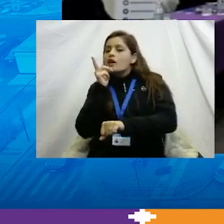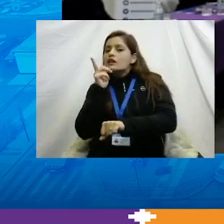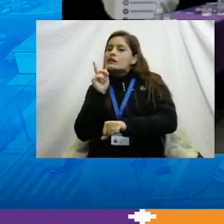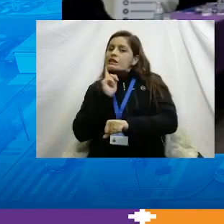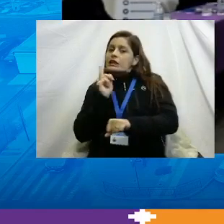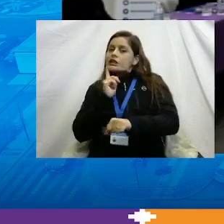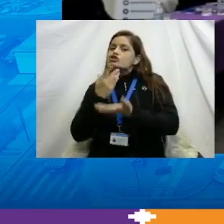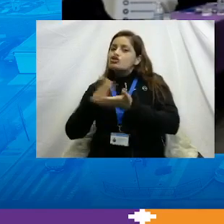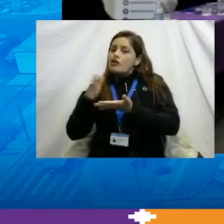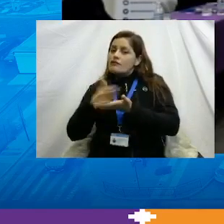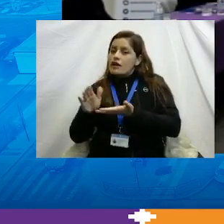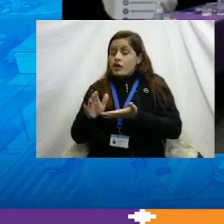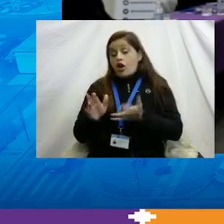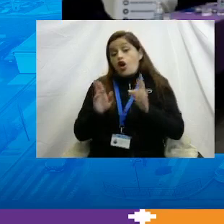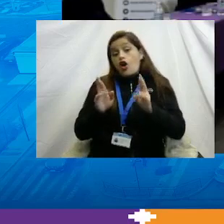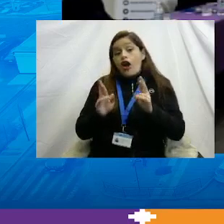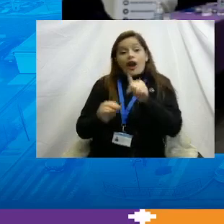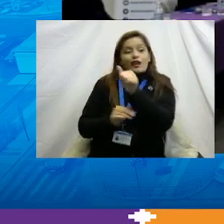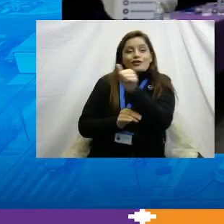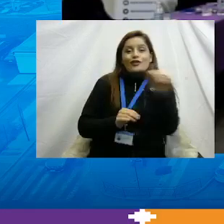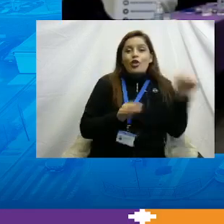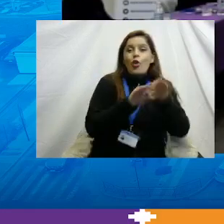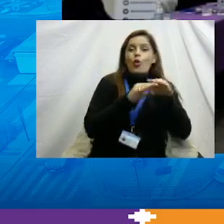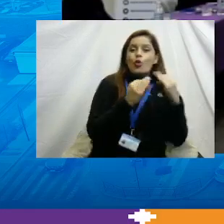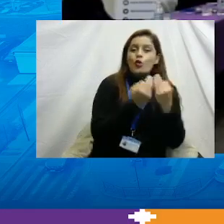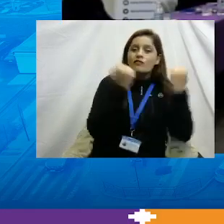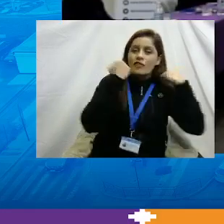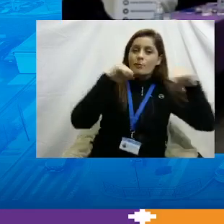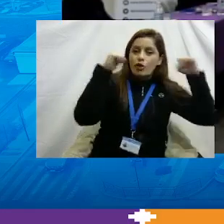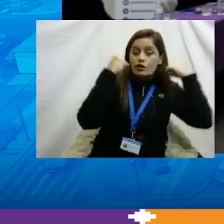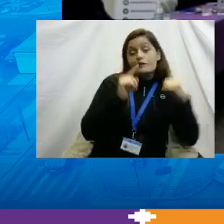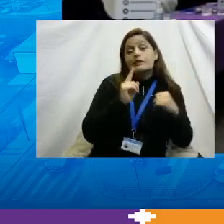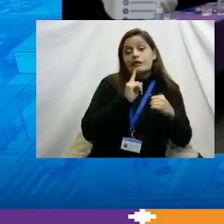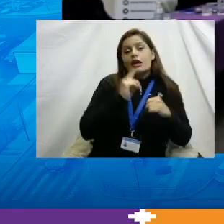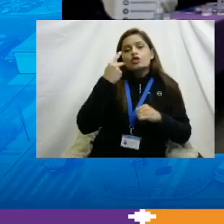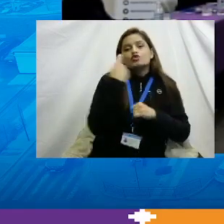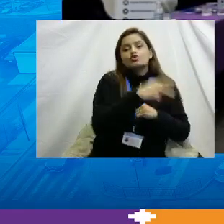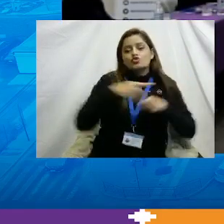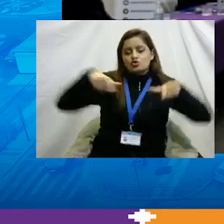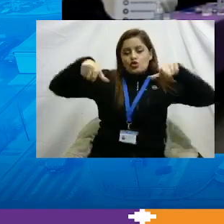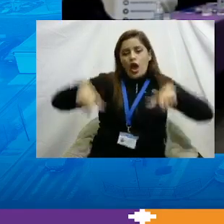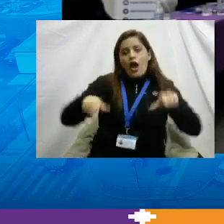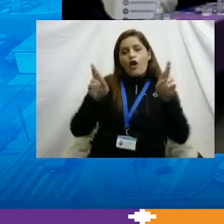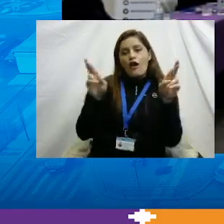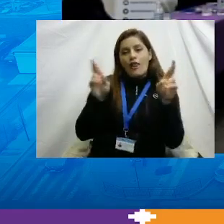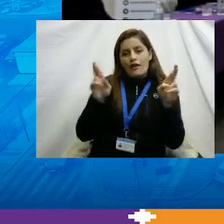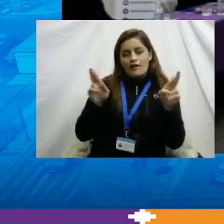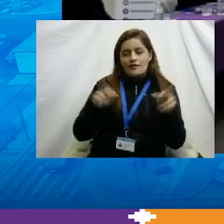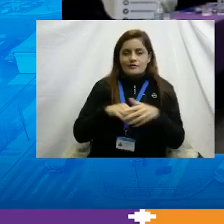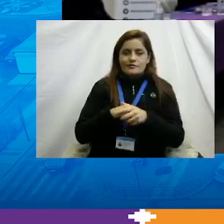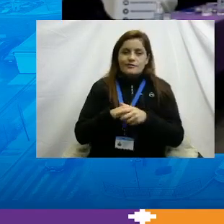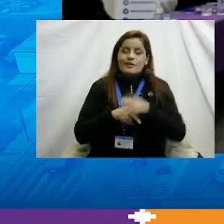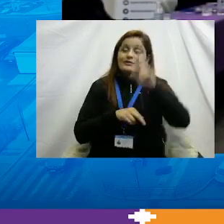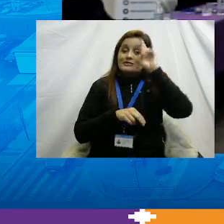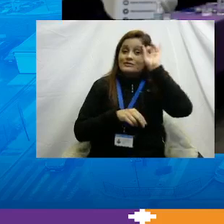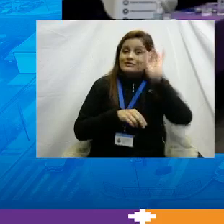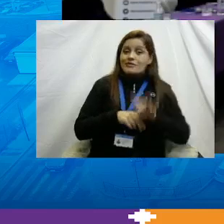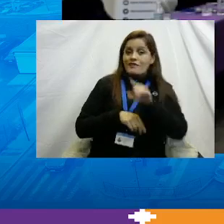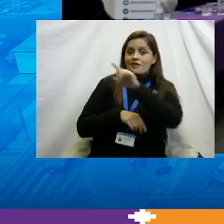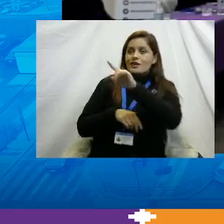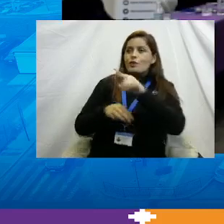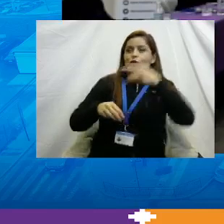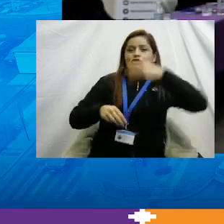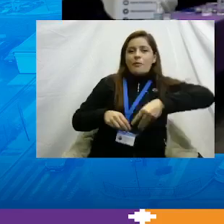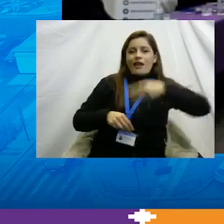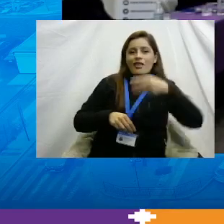clubes deportivos puedan tener también su espacio para entrenar, considerando también que está en proceso de mantención las canchas municipales